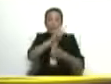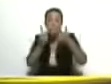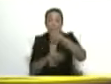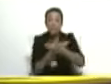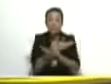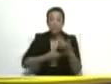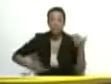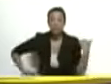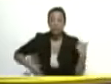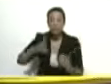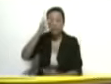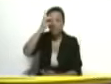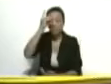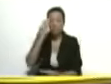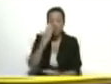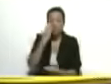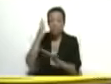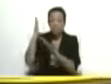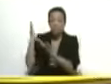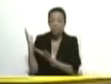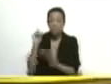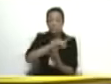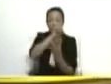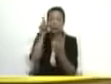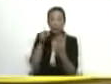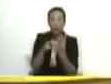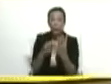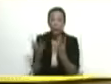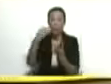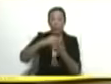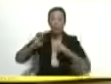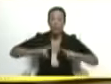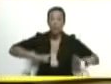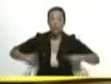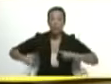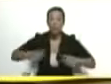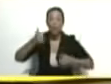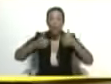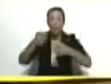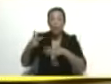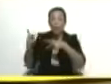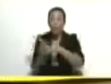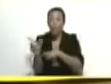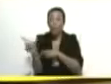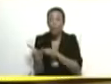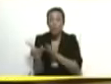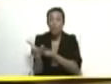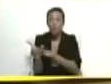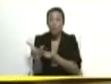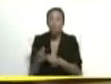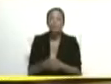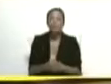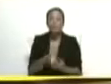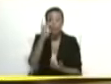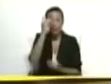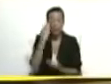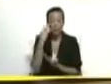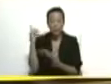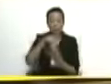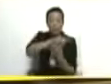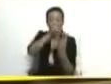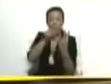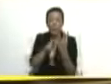vicepresidenta ejecutiva de la República Bolivariana de Venezuela y miembro de la Dirección Nacional del Partido Socialista Unido de Venezuela, Delcy